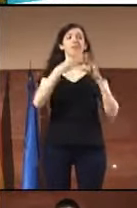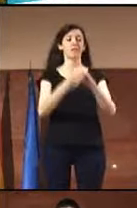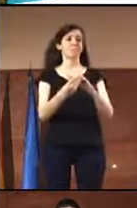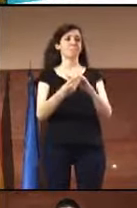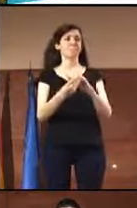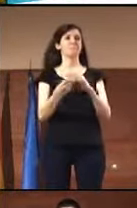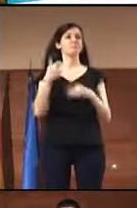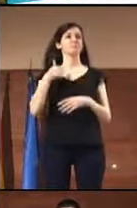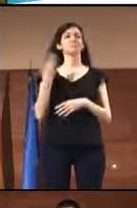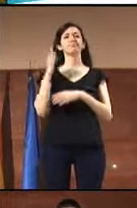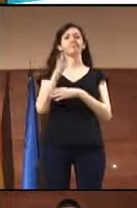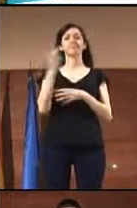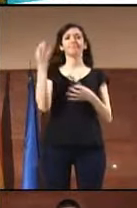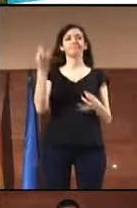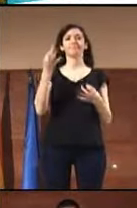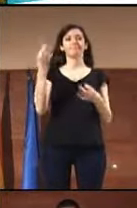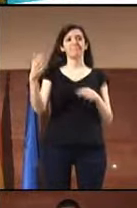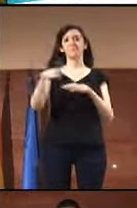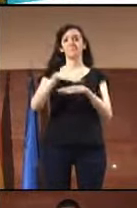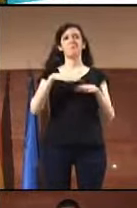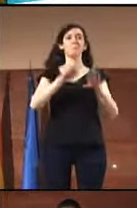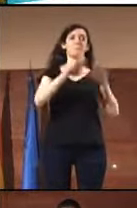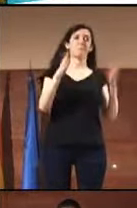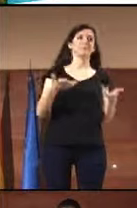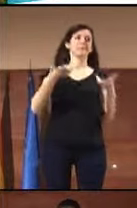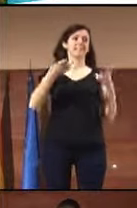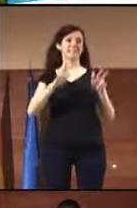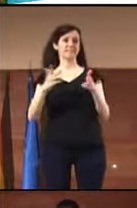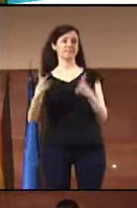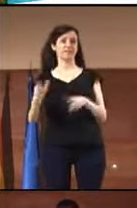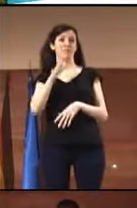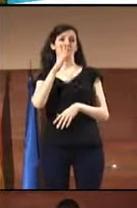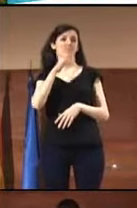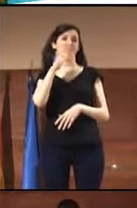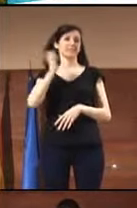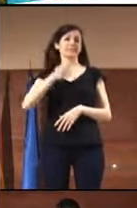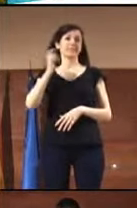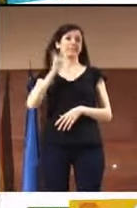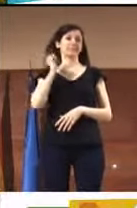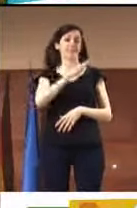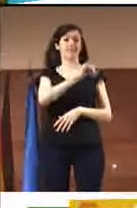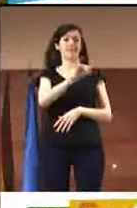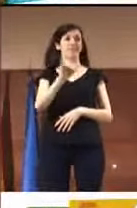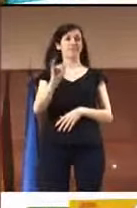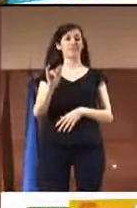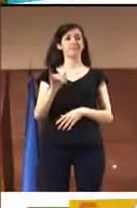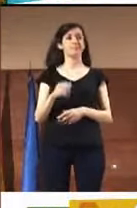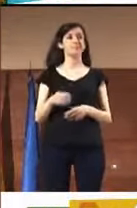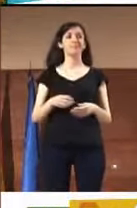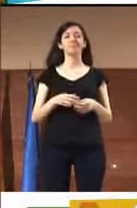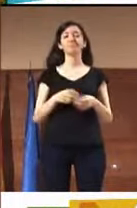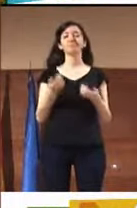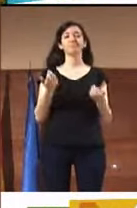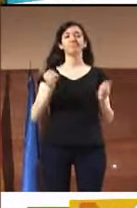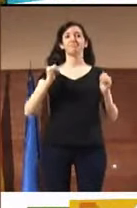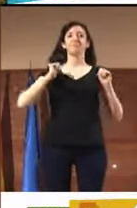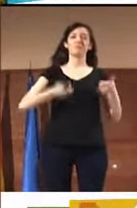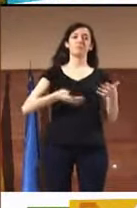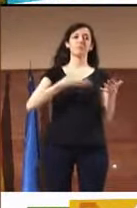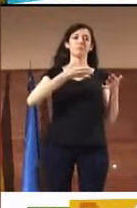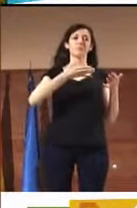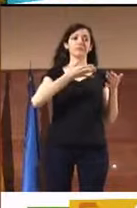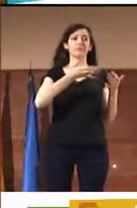presentar principalmente son las mesas y sillas, porque es lo que más nos encontramos normalmente. Vamos a empezar por las